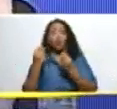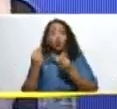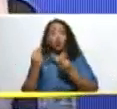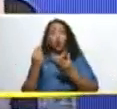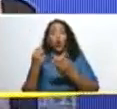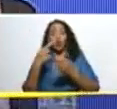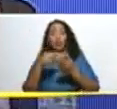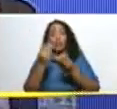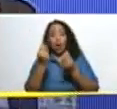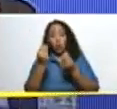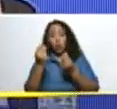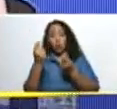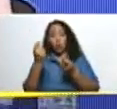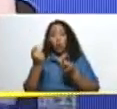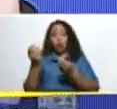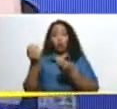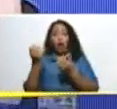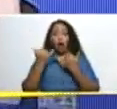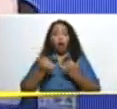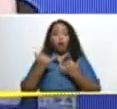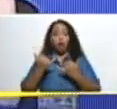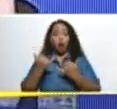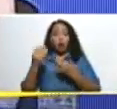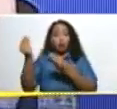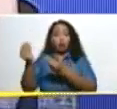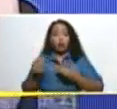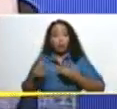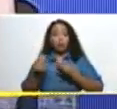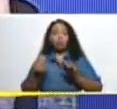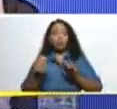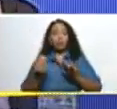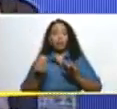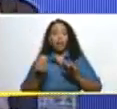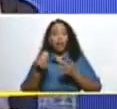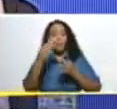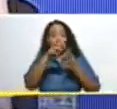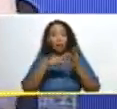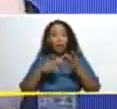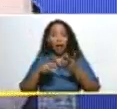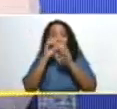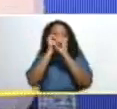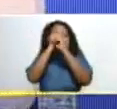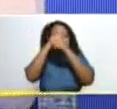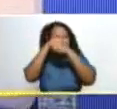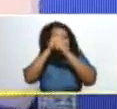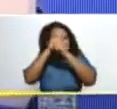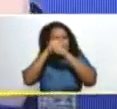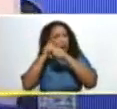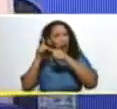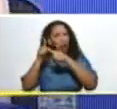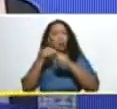llegado. Recientemente nos llegó un microscopio de barrido electrónico que nos va a